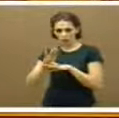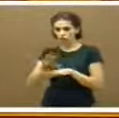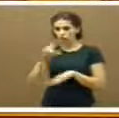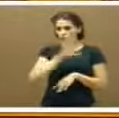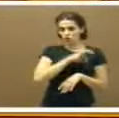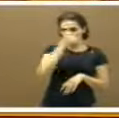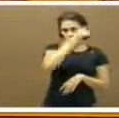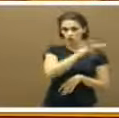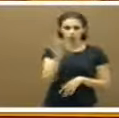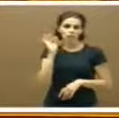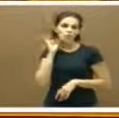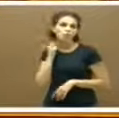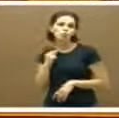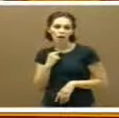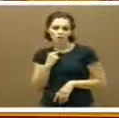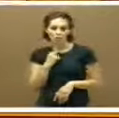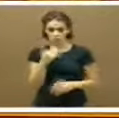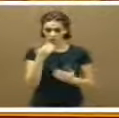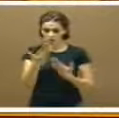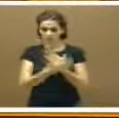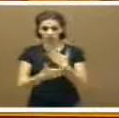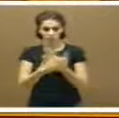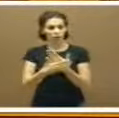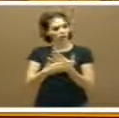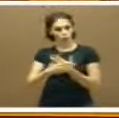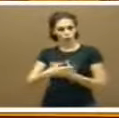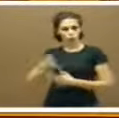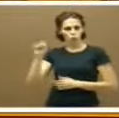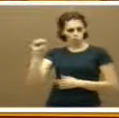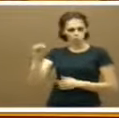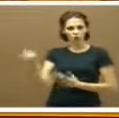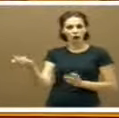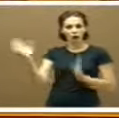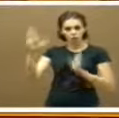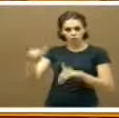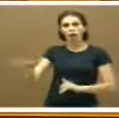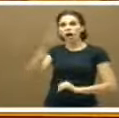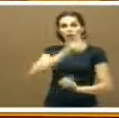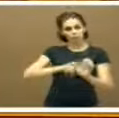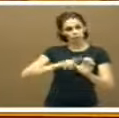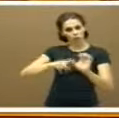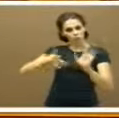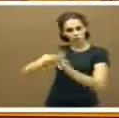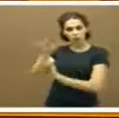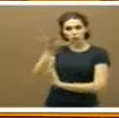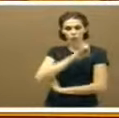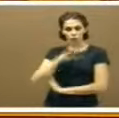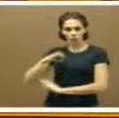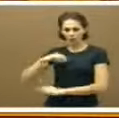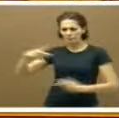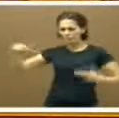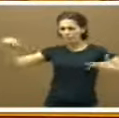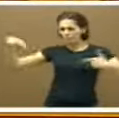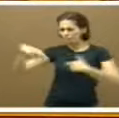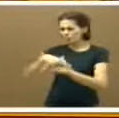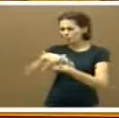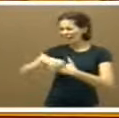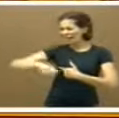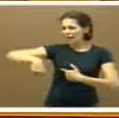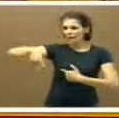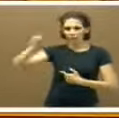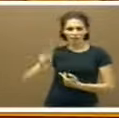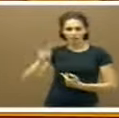y señores diputados, con este Gobierno campeón, Extremadura es la comunidad autónoma que más ha recortado en sanidad,